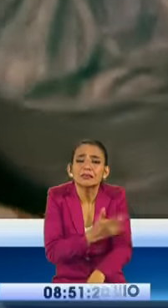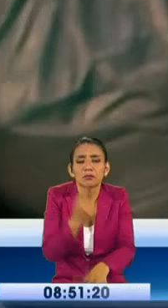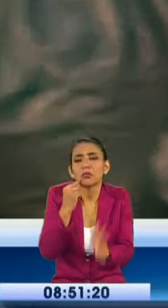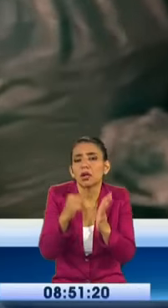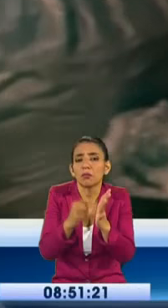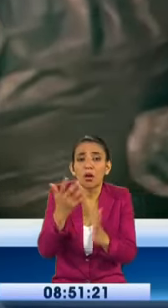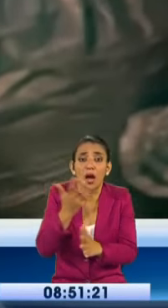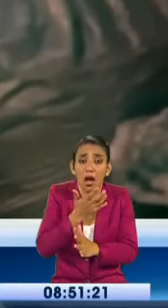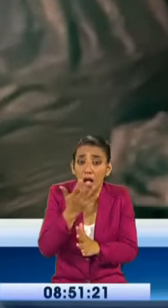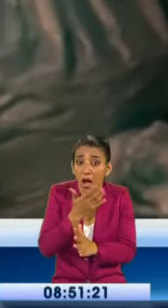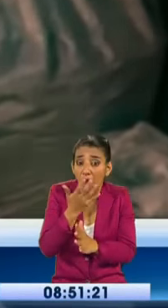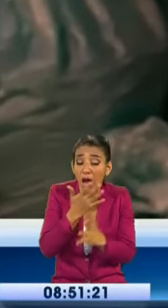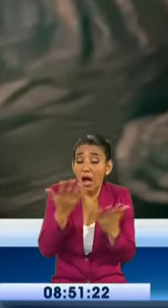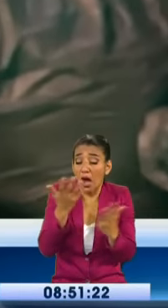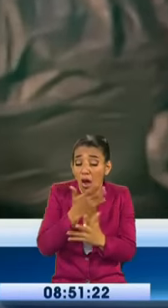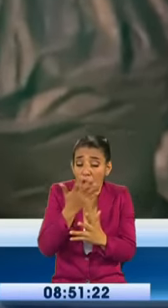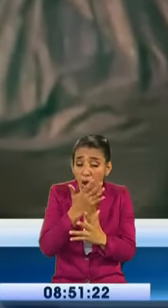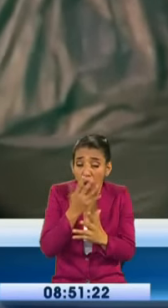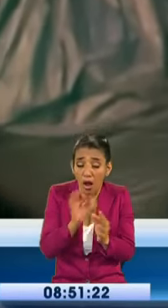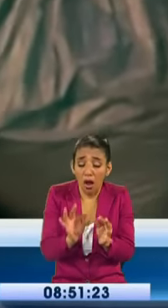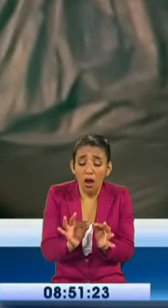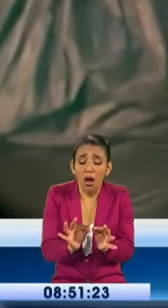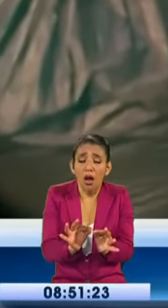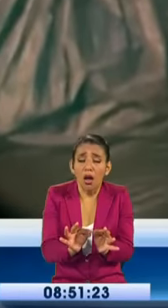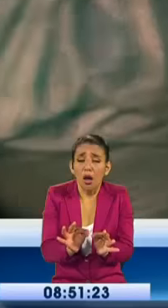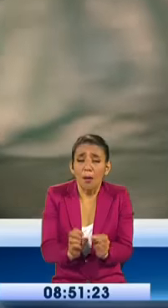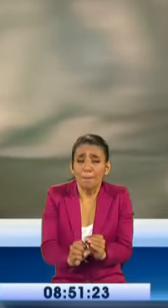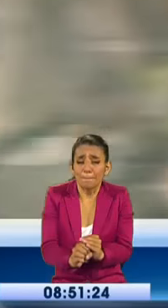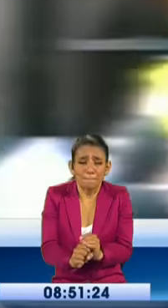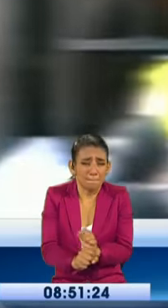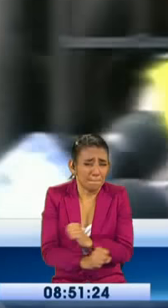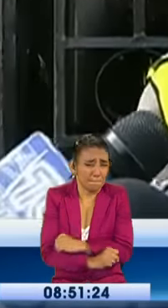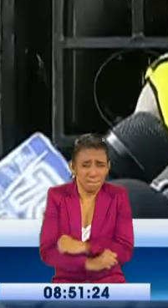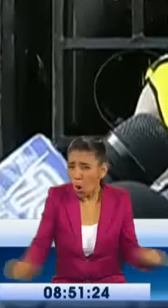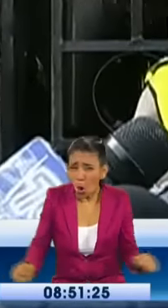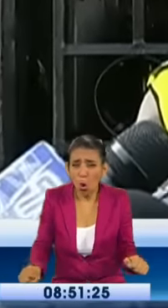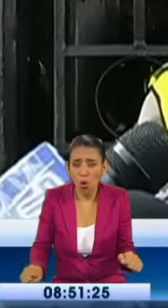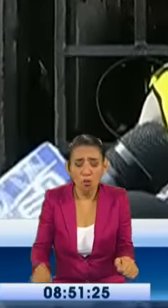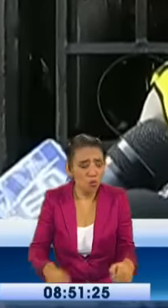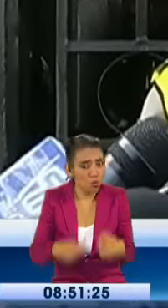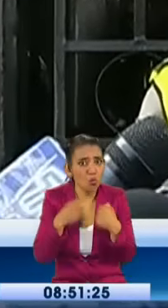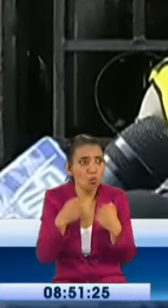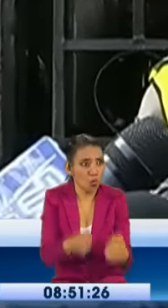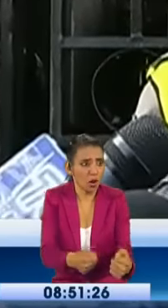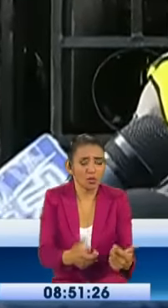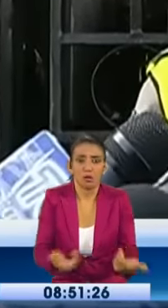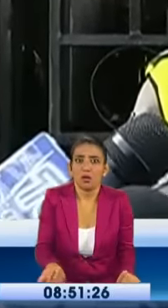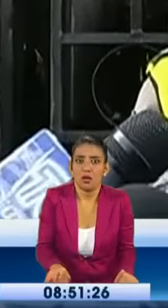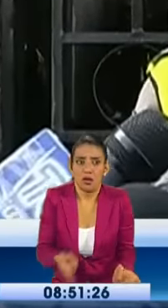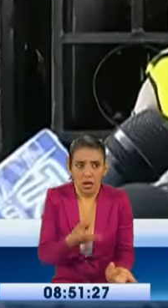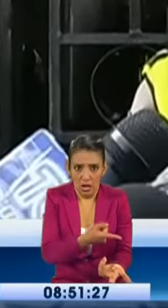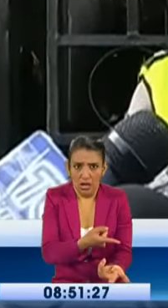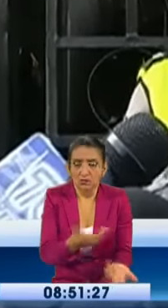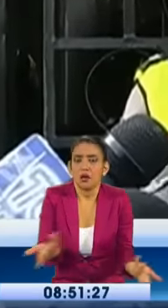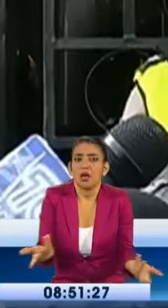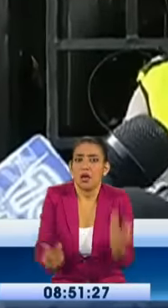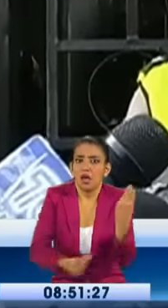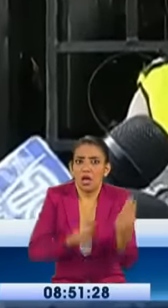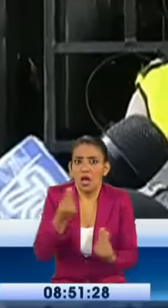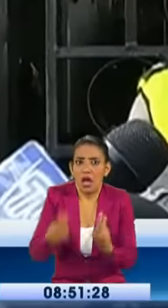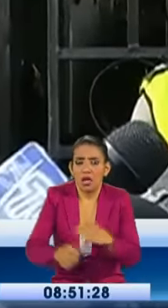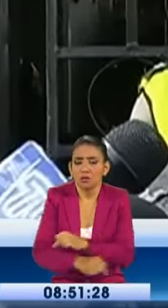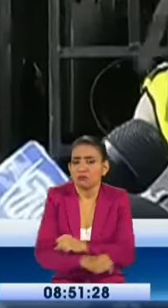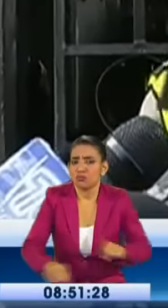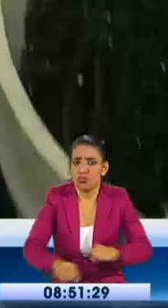que actualmente tenemos, que es suficiente para que se active. Es decir, esta pólvora no va a deflagrar, va a causar una